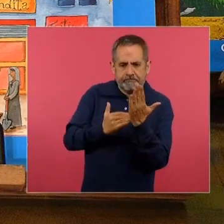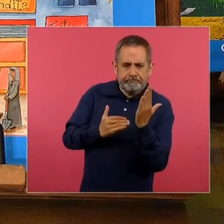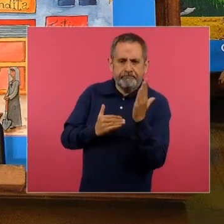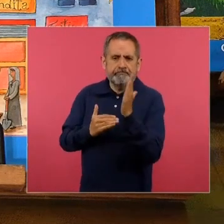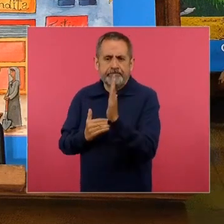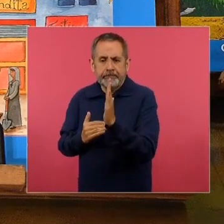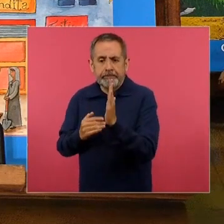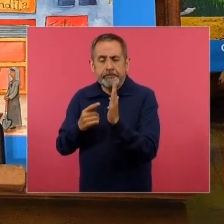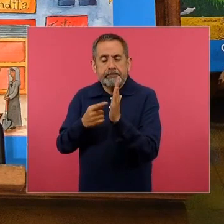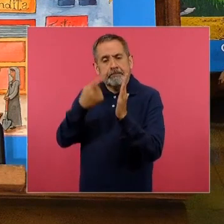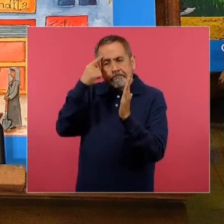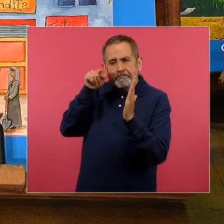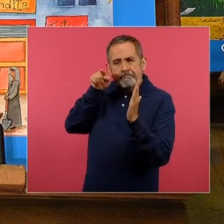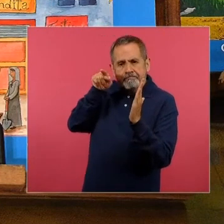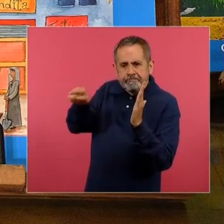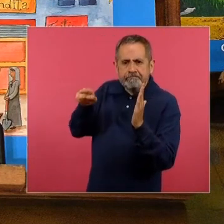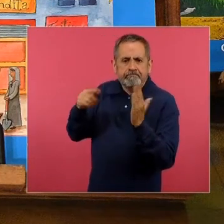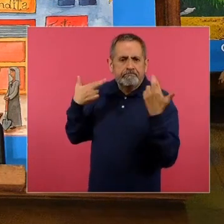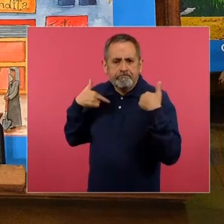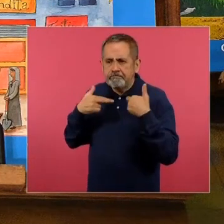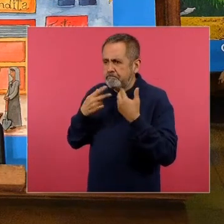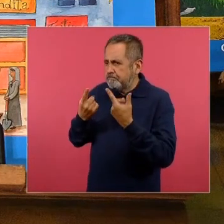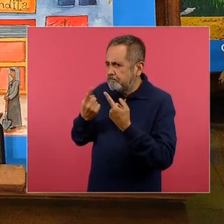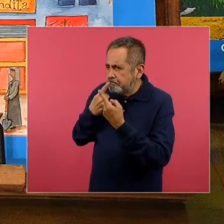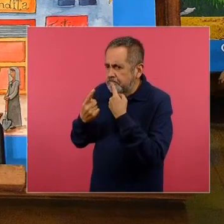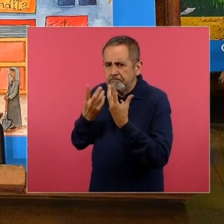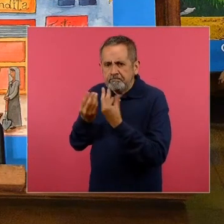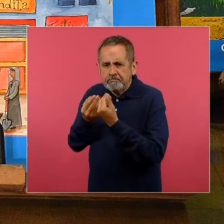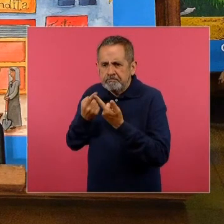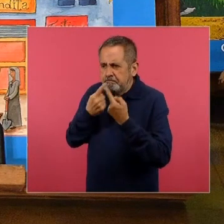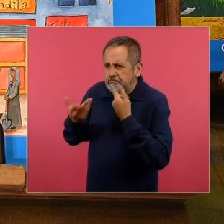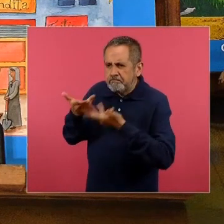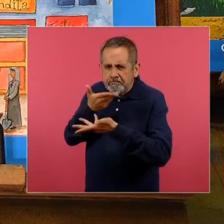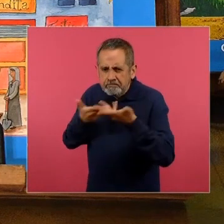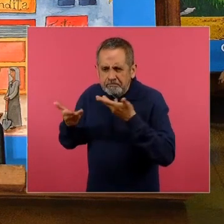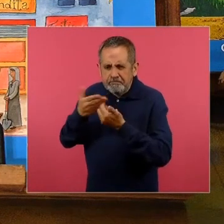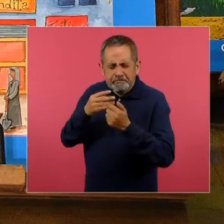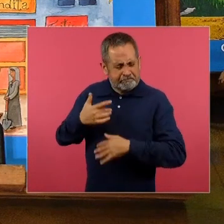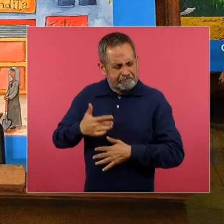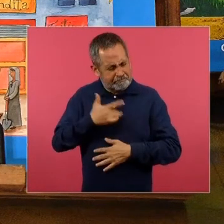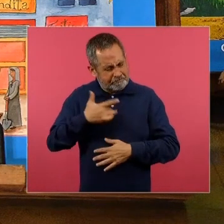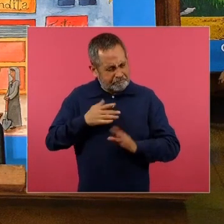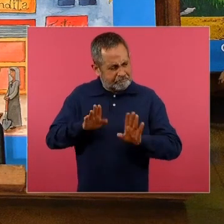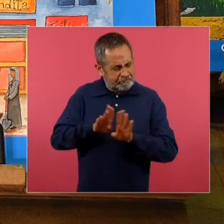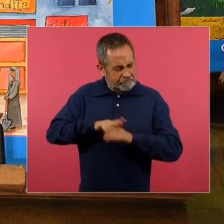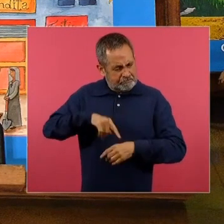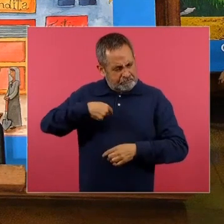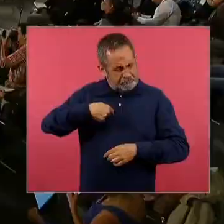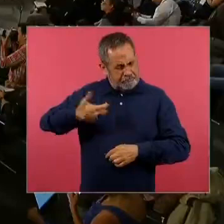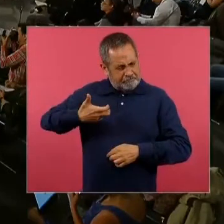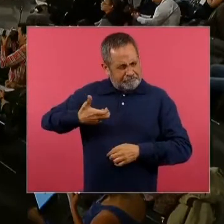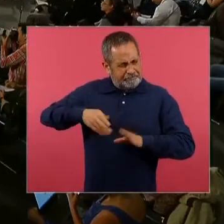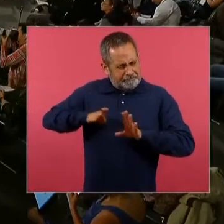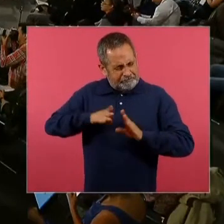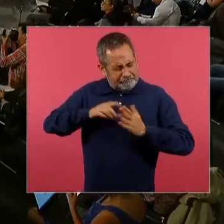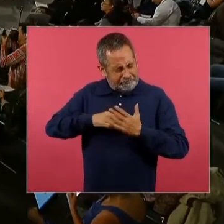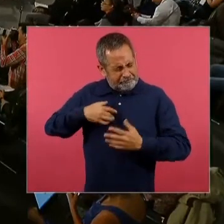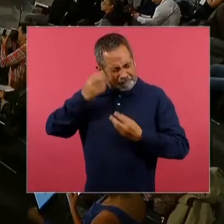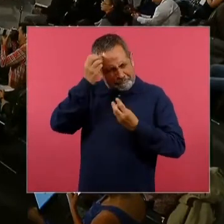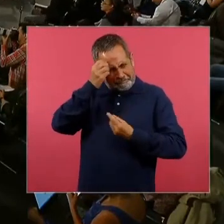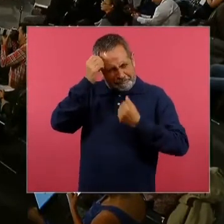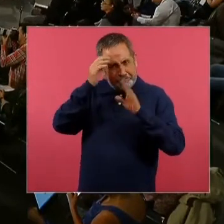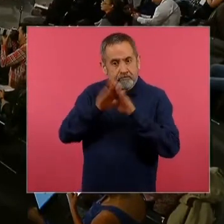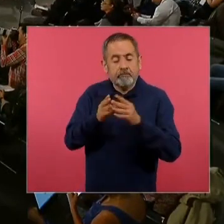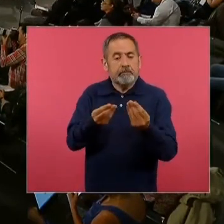libro para polemizar, para discutir, para aprender, para cuestionar nuestra propia práctica docente. Esto es lo que